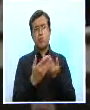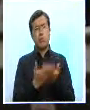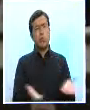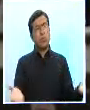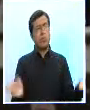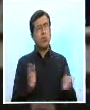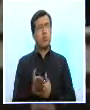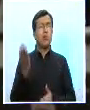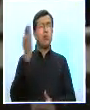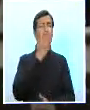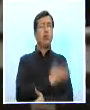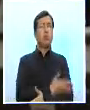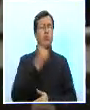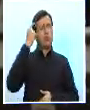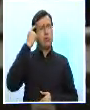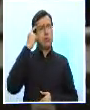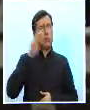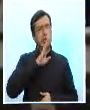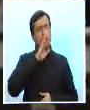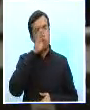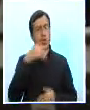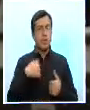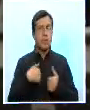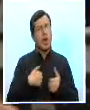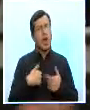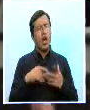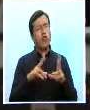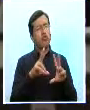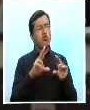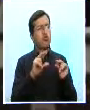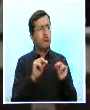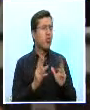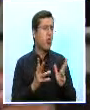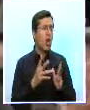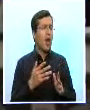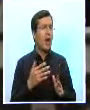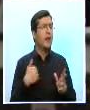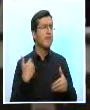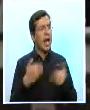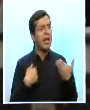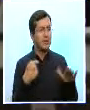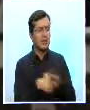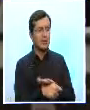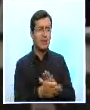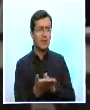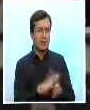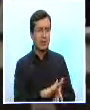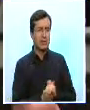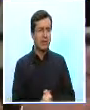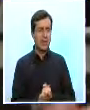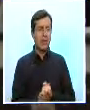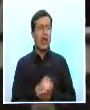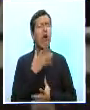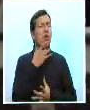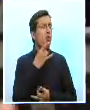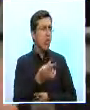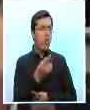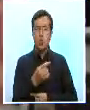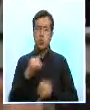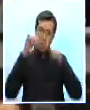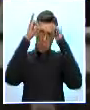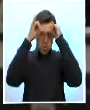antes hemos siempre pensado que el animal no sufre que es una alegre para este ánimo de estar en el arena